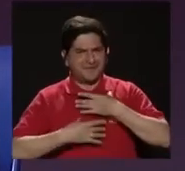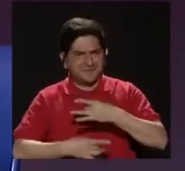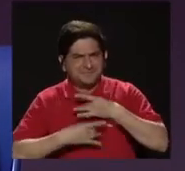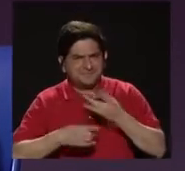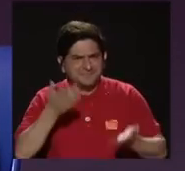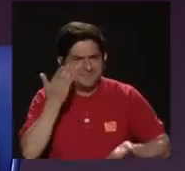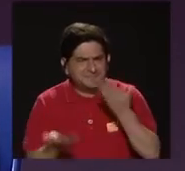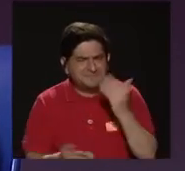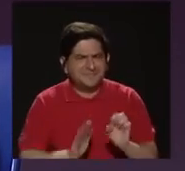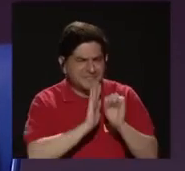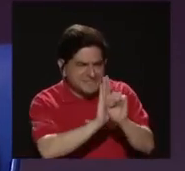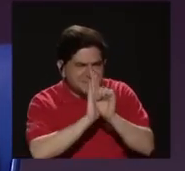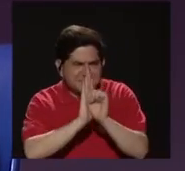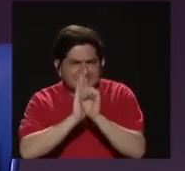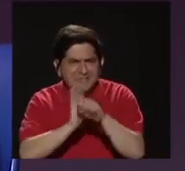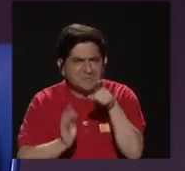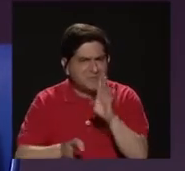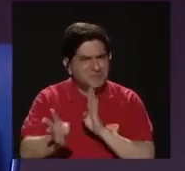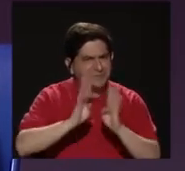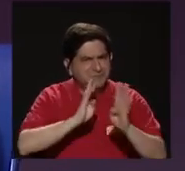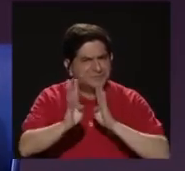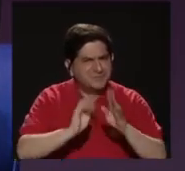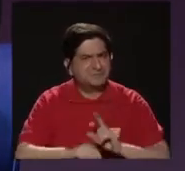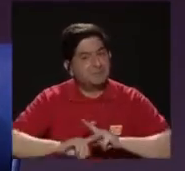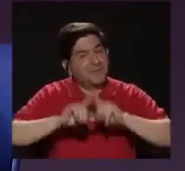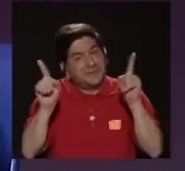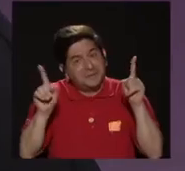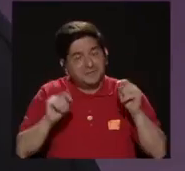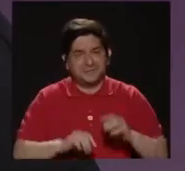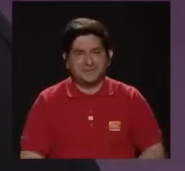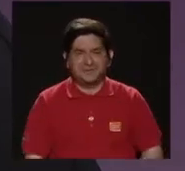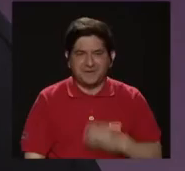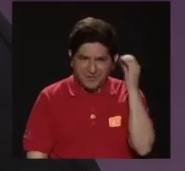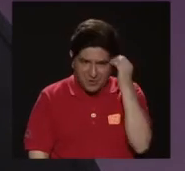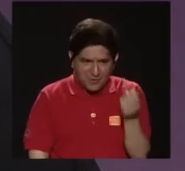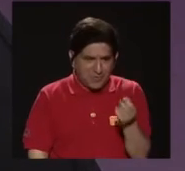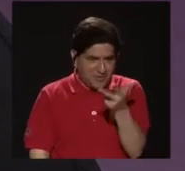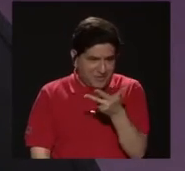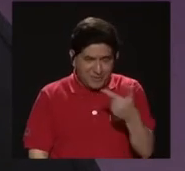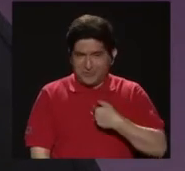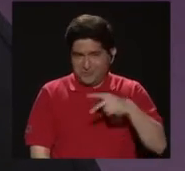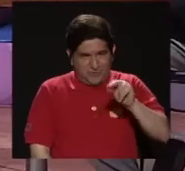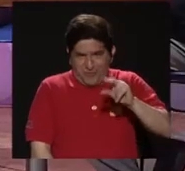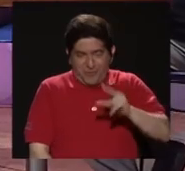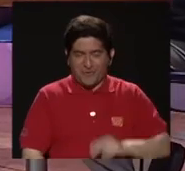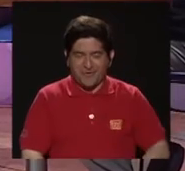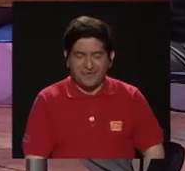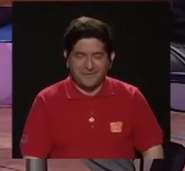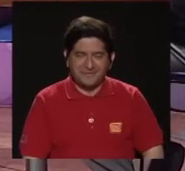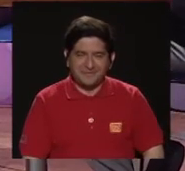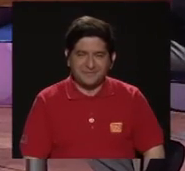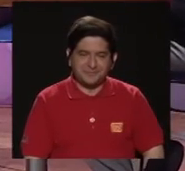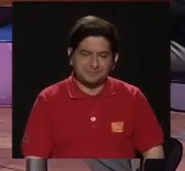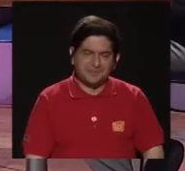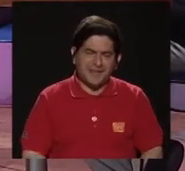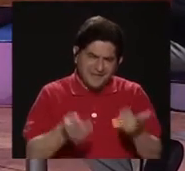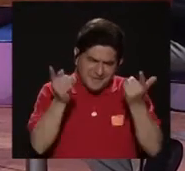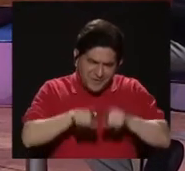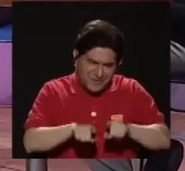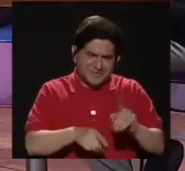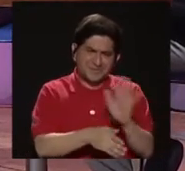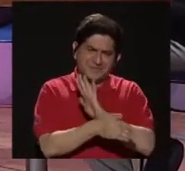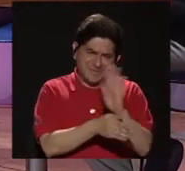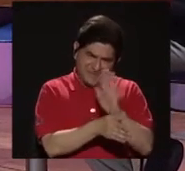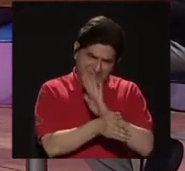tiene que ver con los simbolismos que usted está hablando, ¿verdad? Pero opinen ustedes, no soy yo la que tengo que opinar. Lo que pasa es que una